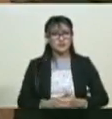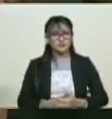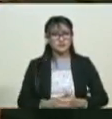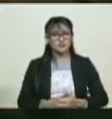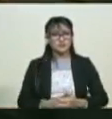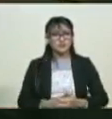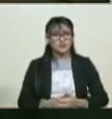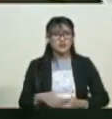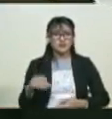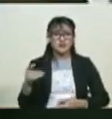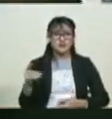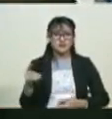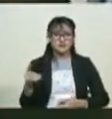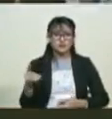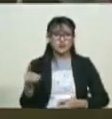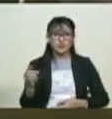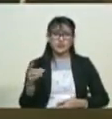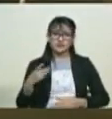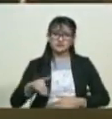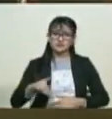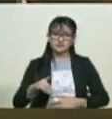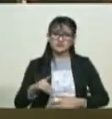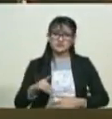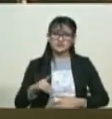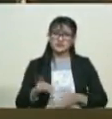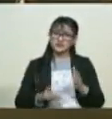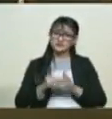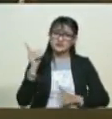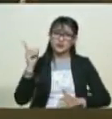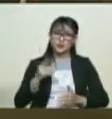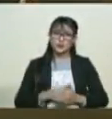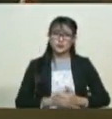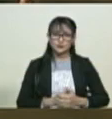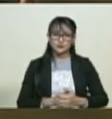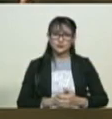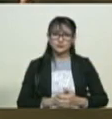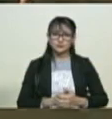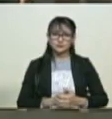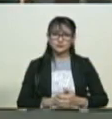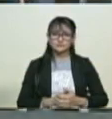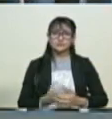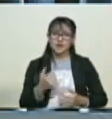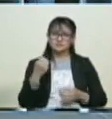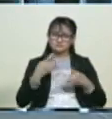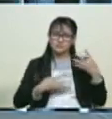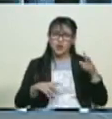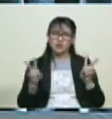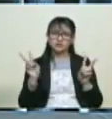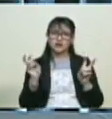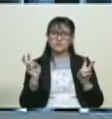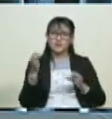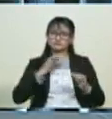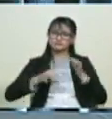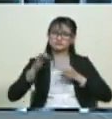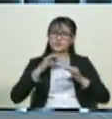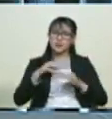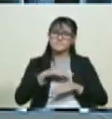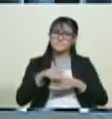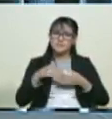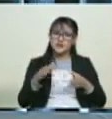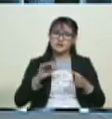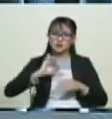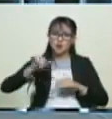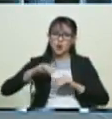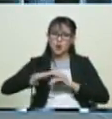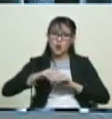el derecho común al desarrollo hay un conjunto de temas que me explicaba también el ministro jorge rodríguez